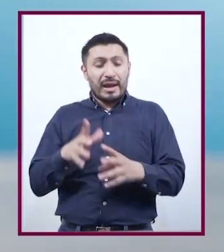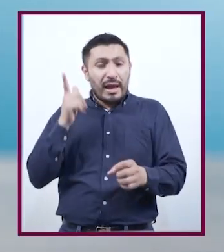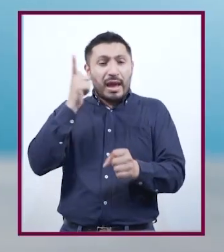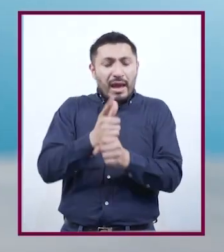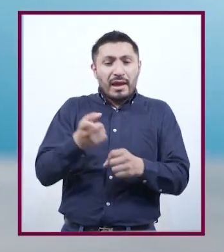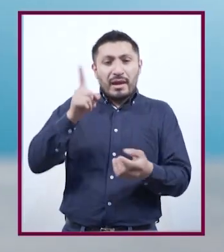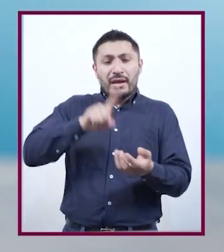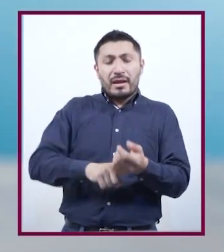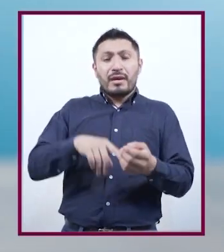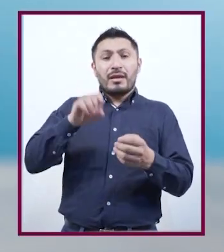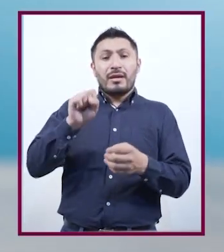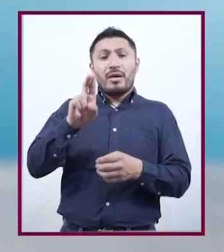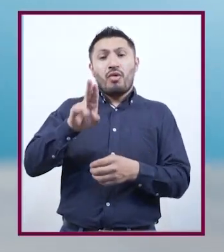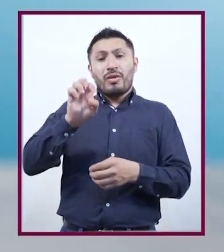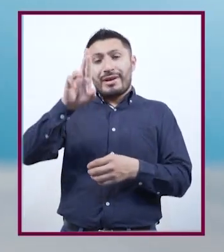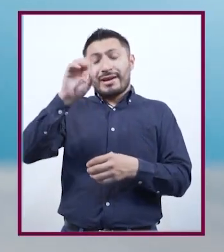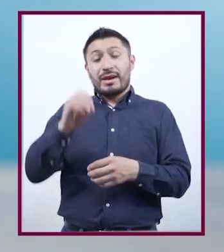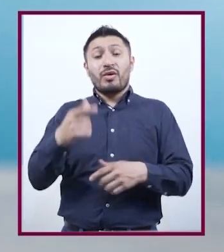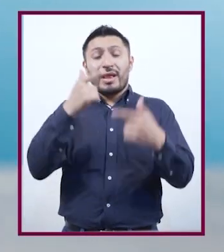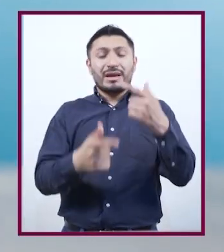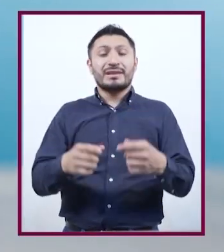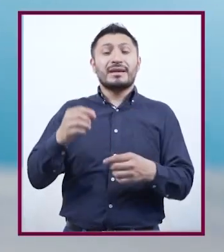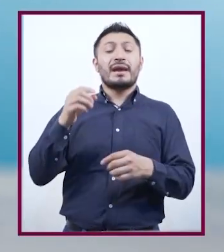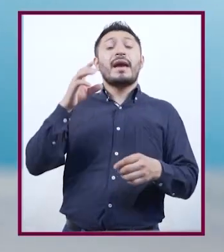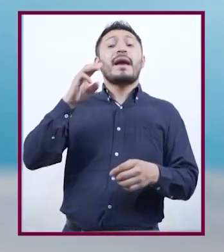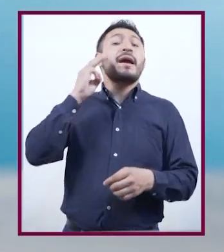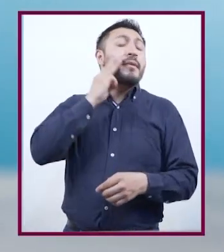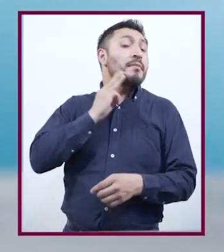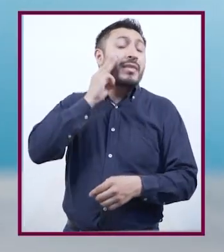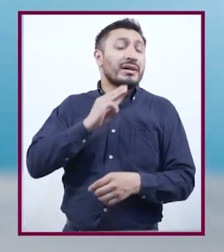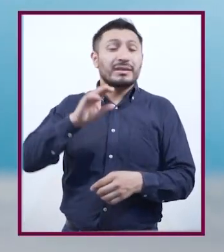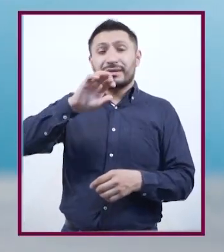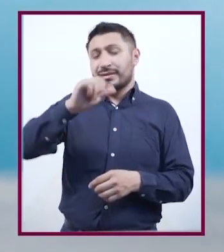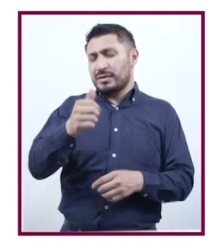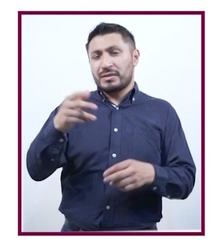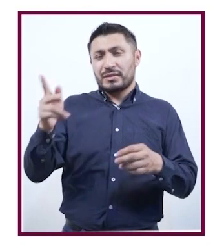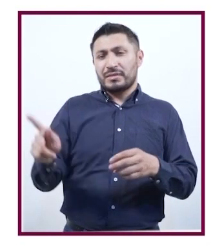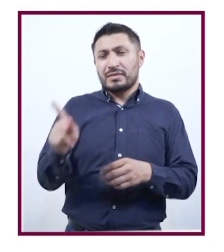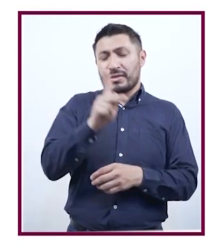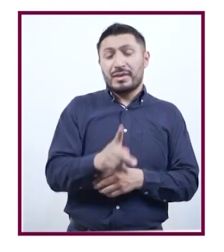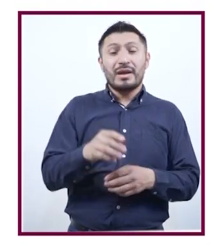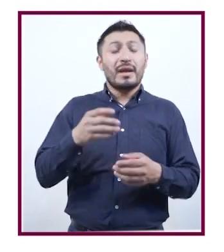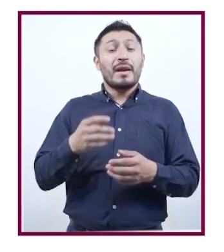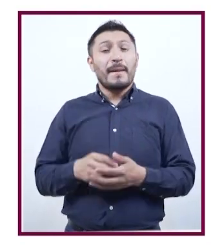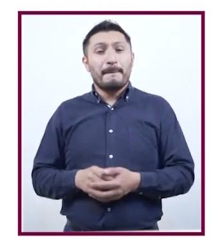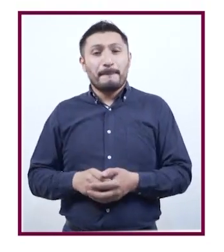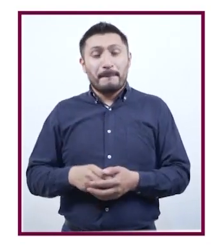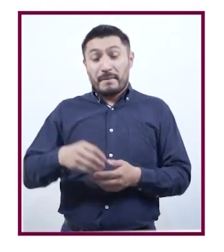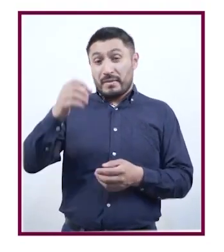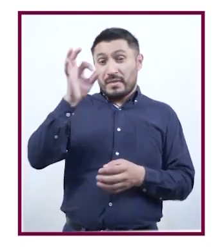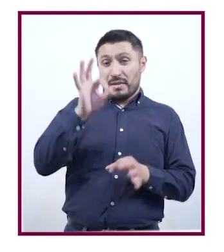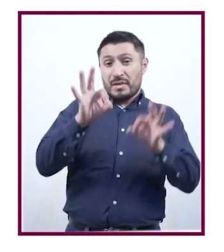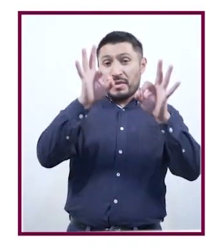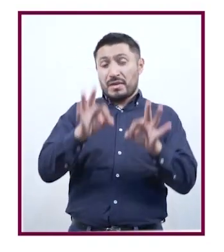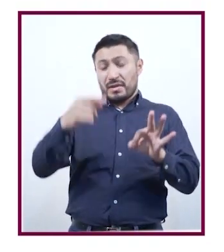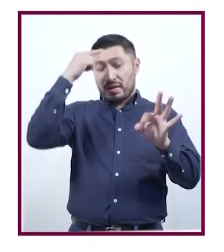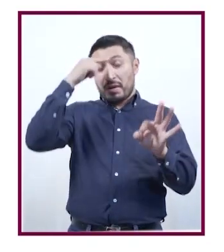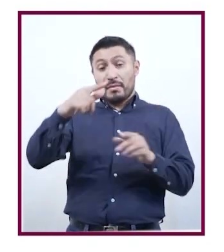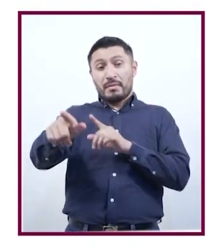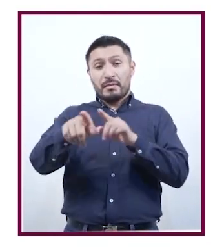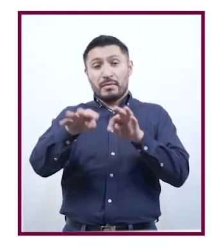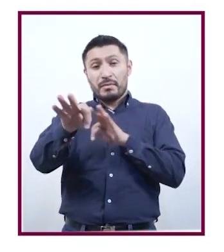guerra. Encontraron en el suero de leche, la corteza de la manzana y otros ingredientes residuales la materia